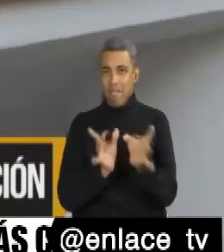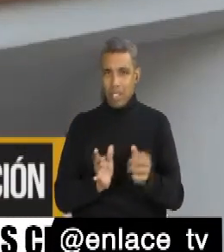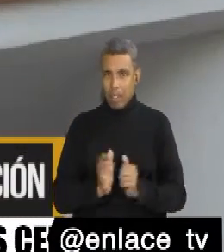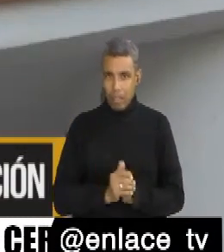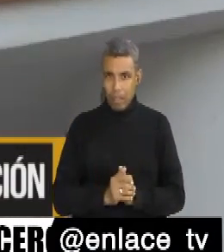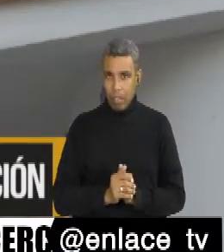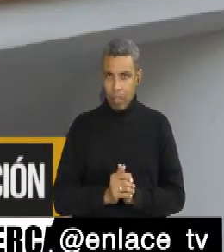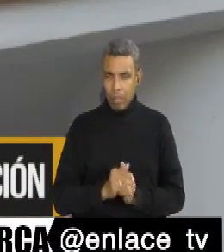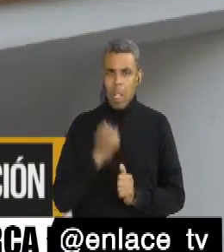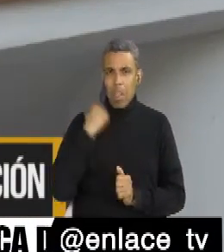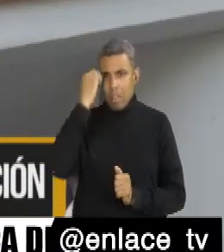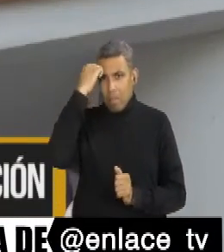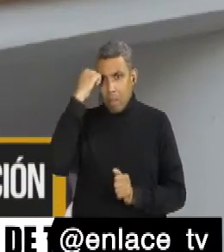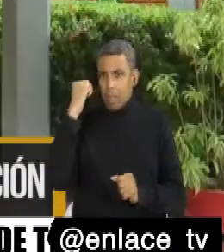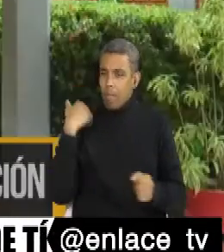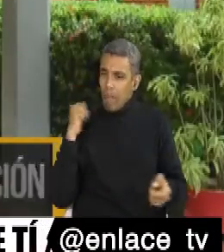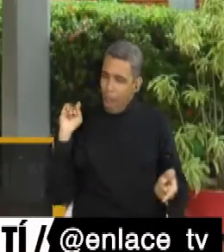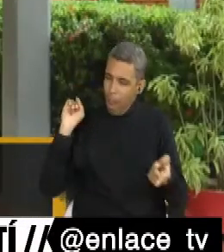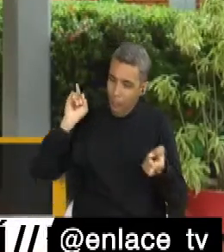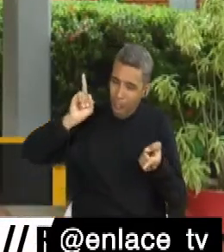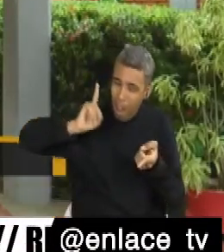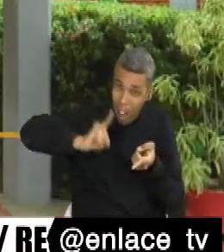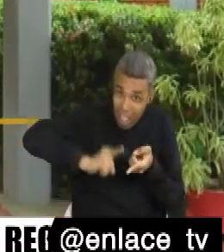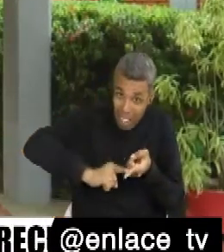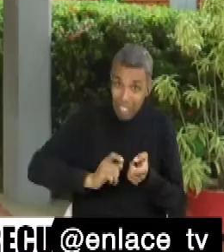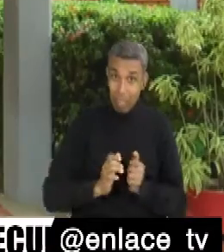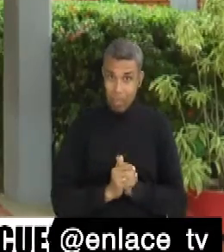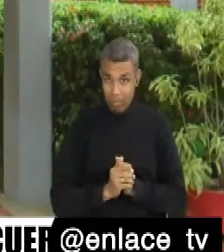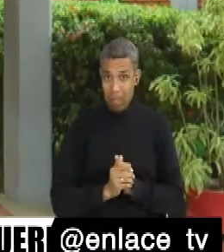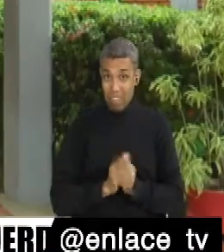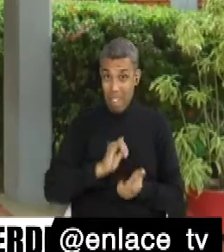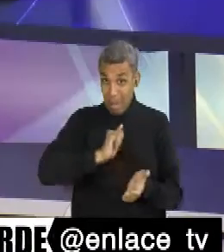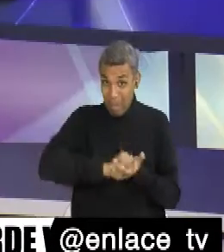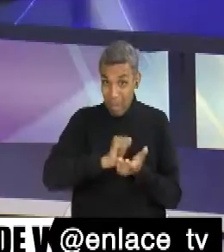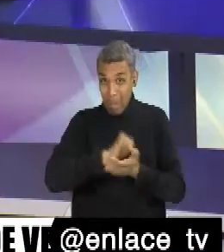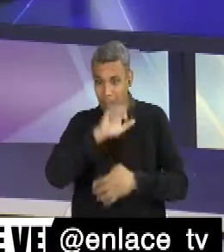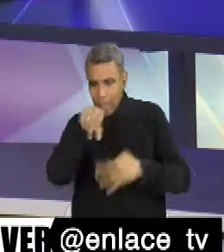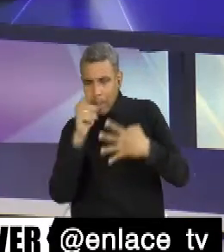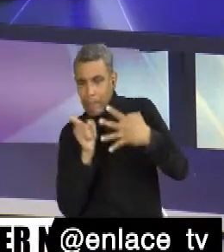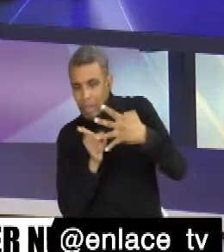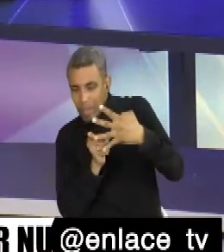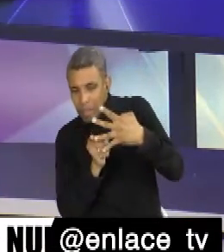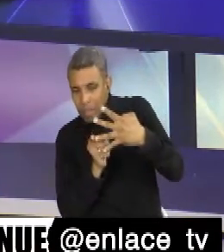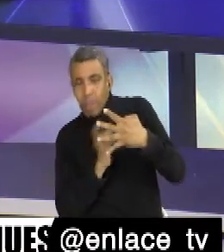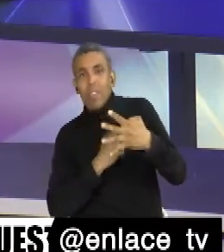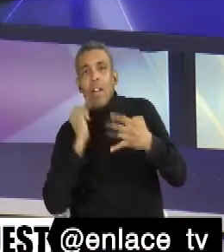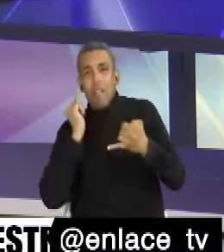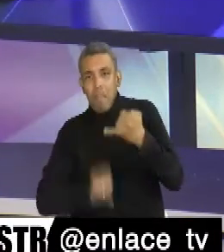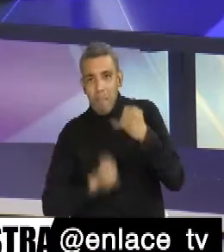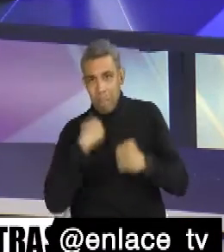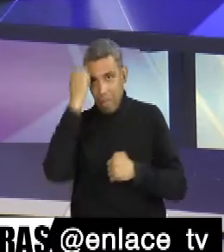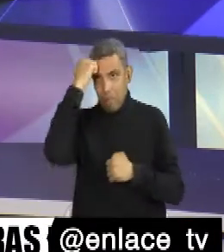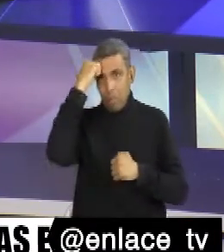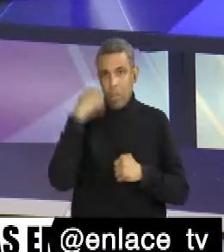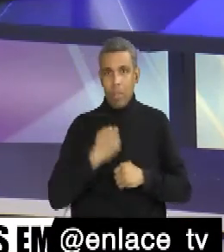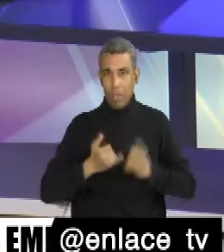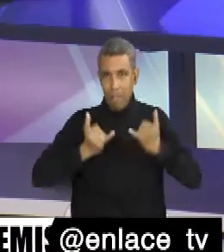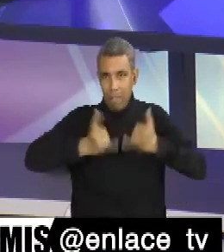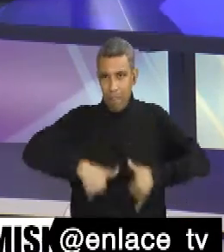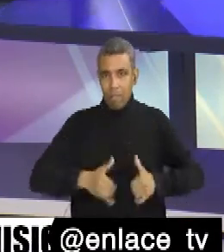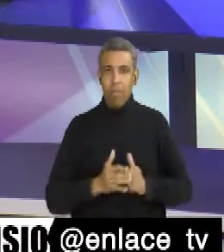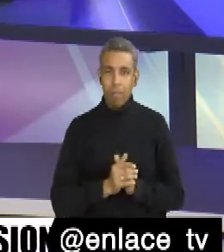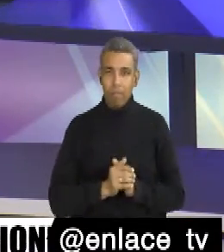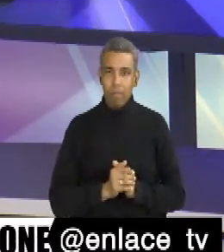sus actividades hasta casi la tercera semana del mismo mes. Y fue cedido contrato del puente peatonal del